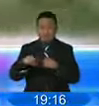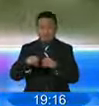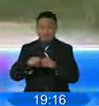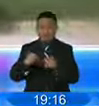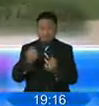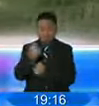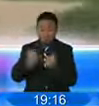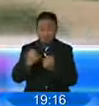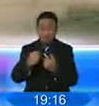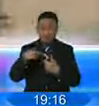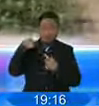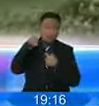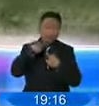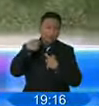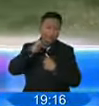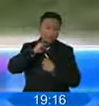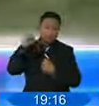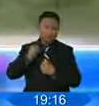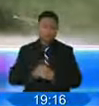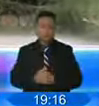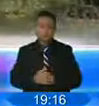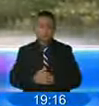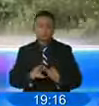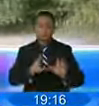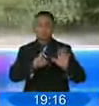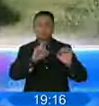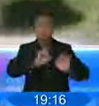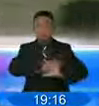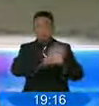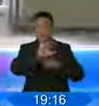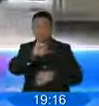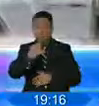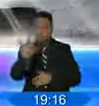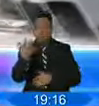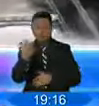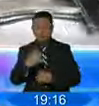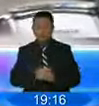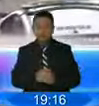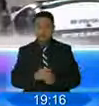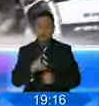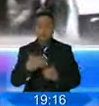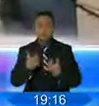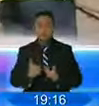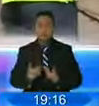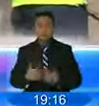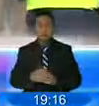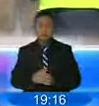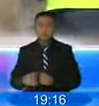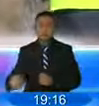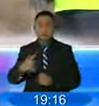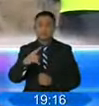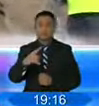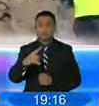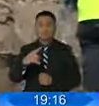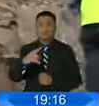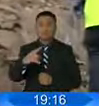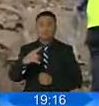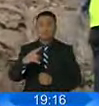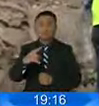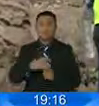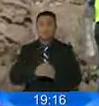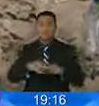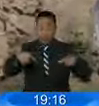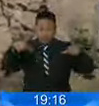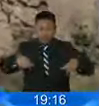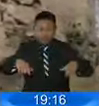a atentar contra su propia vida. Eran las 7 de la mañana de este jueves 13 de julio y su cuerpo colgaba de la estructura de un arco en la cancha del barrio